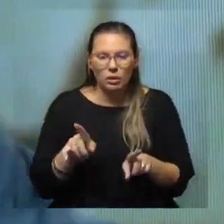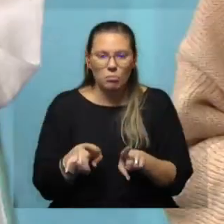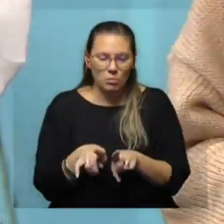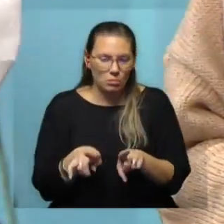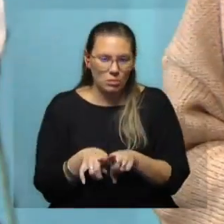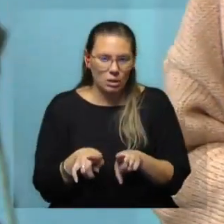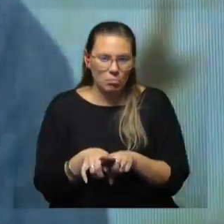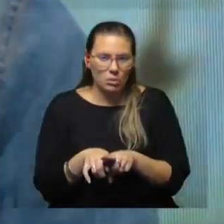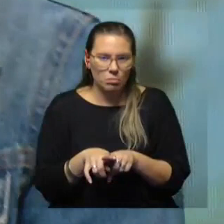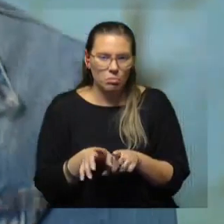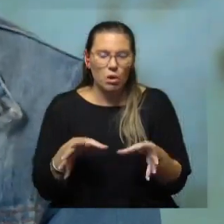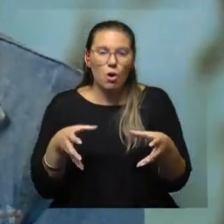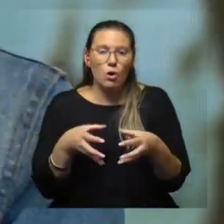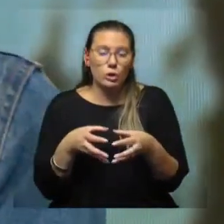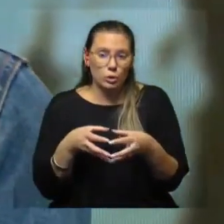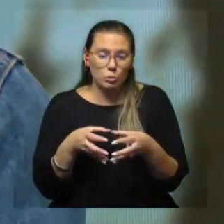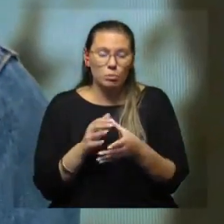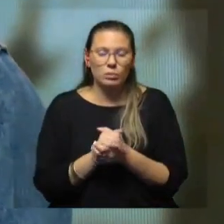compartieron generaciones con ellos. Es que